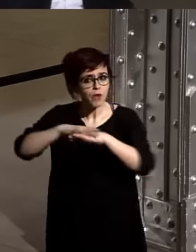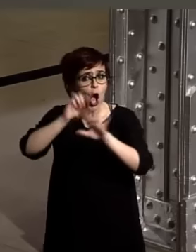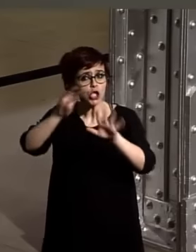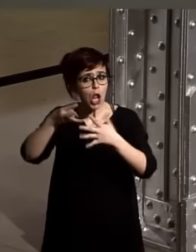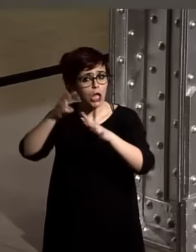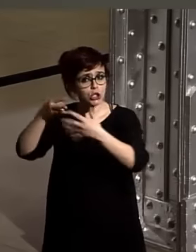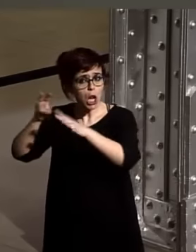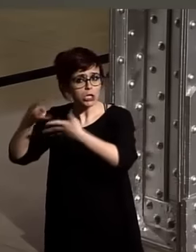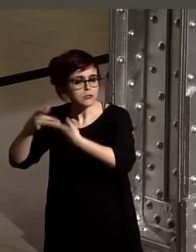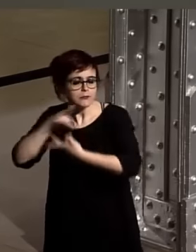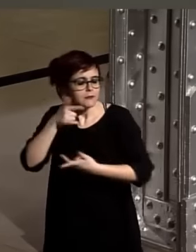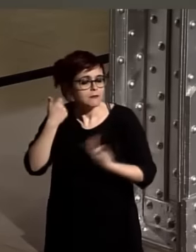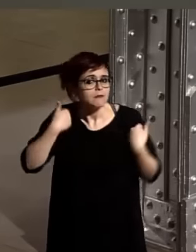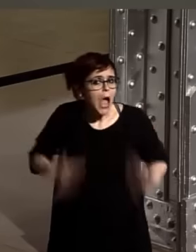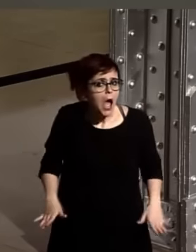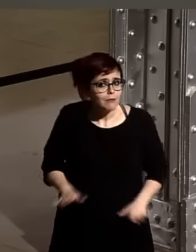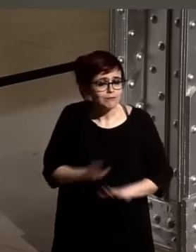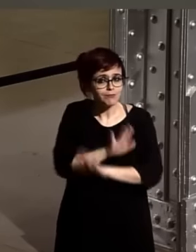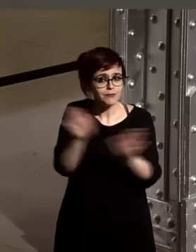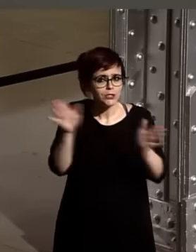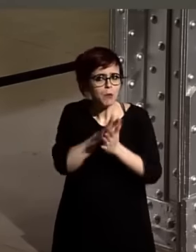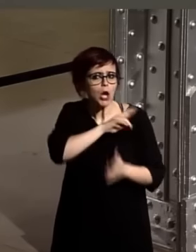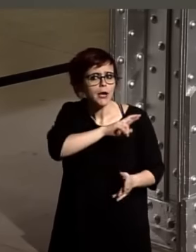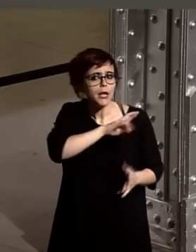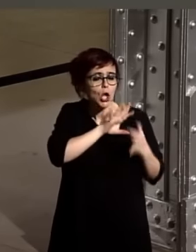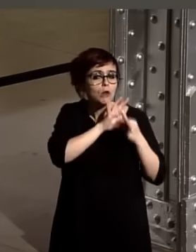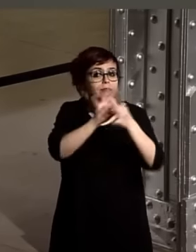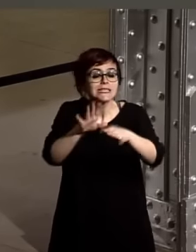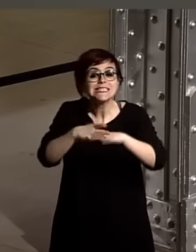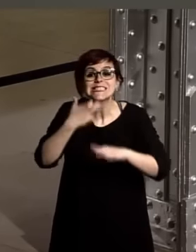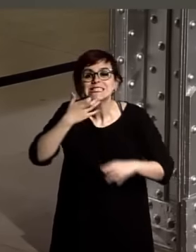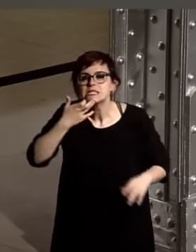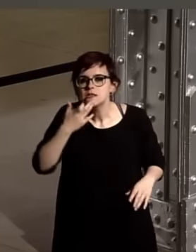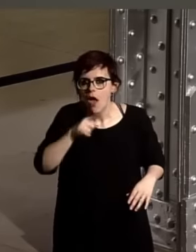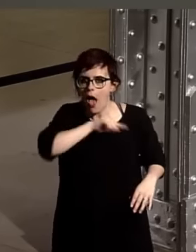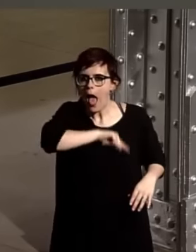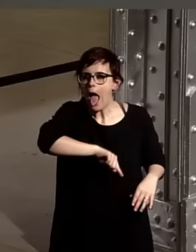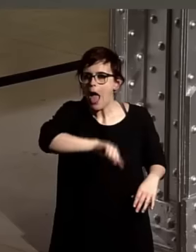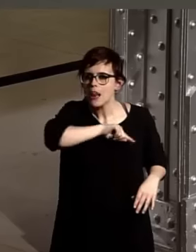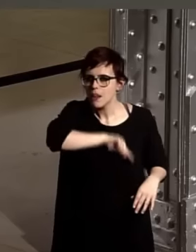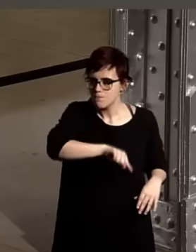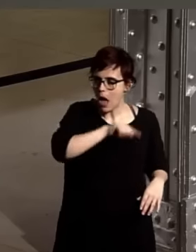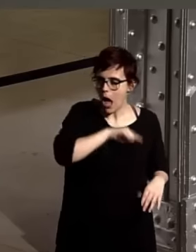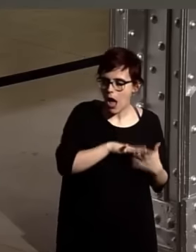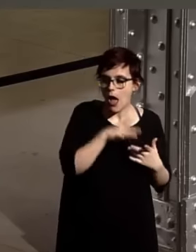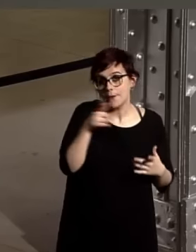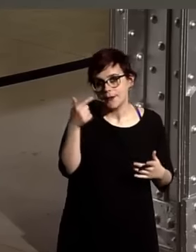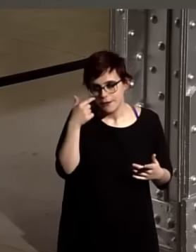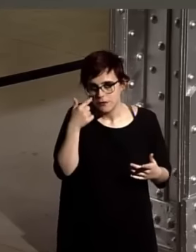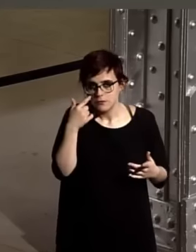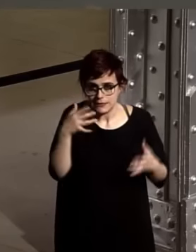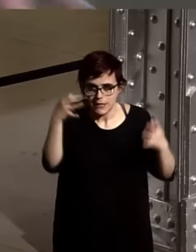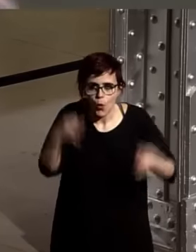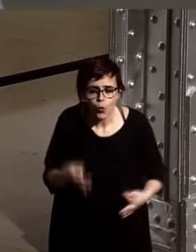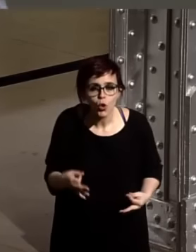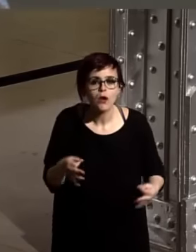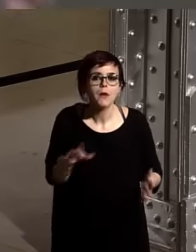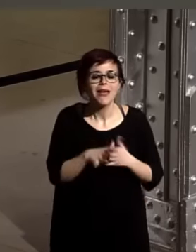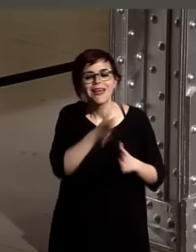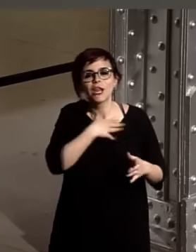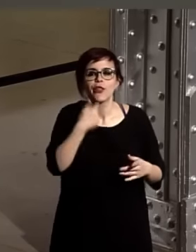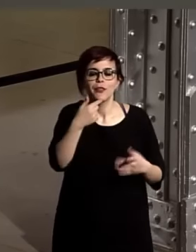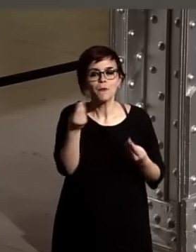horas al día y luego creer en la religión si alguien tiene un alma científica hombre religión no Seguro que sí yo me